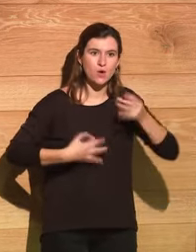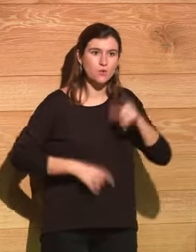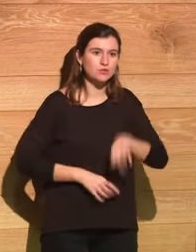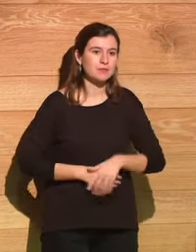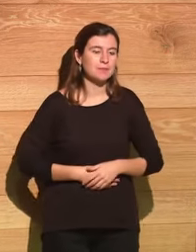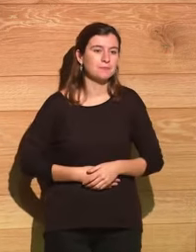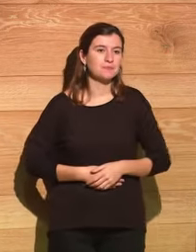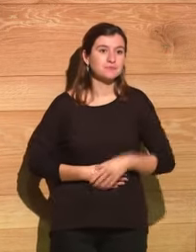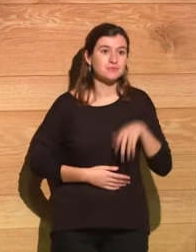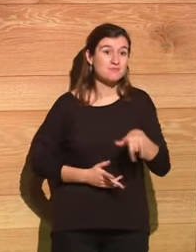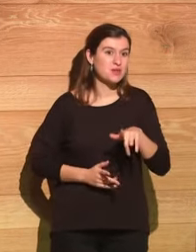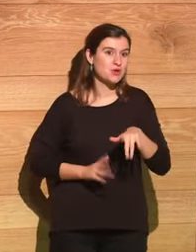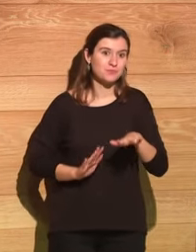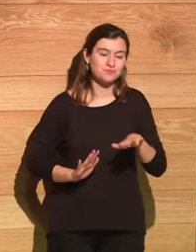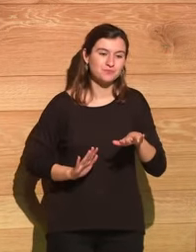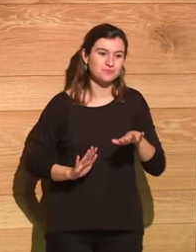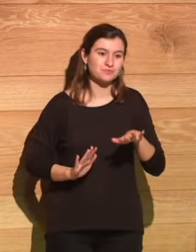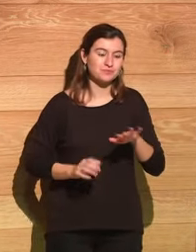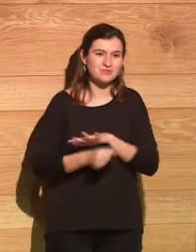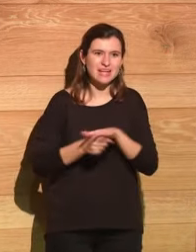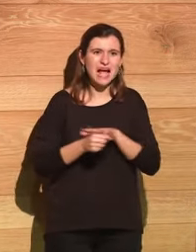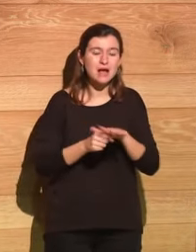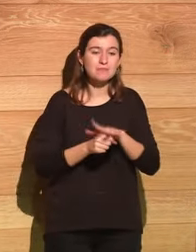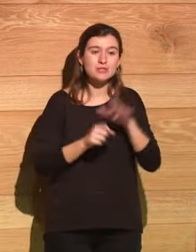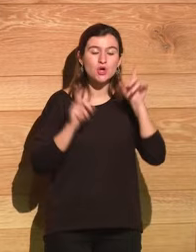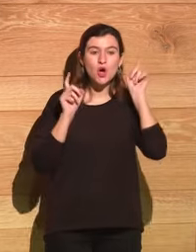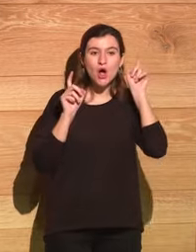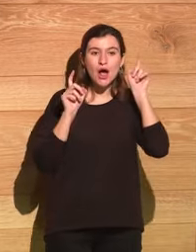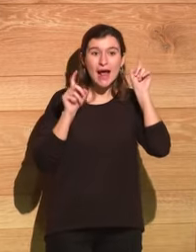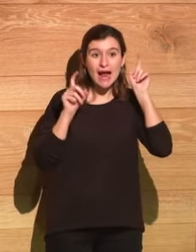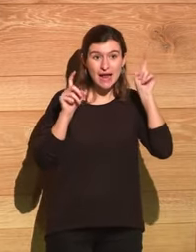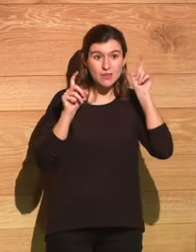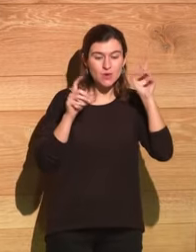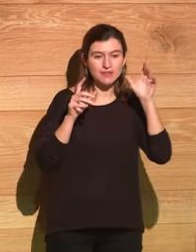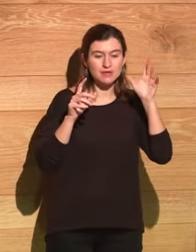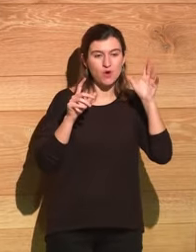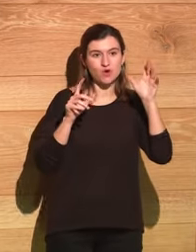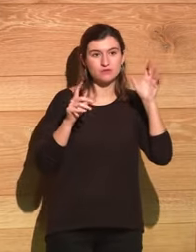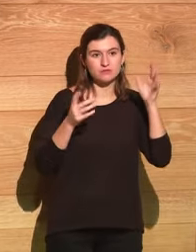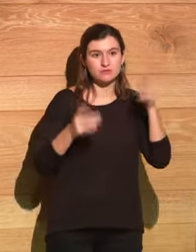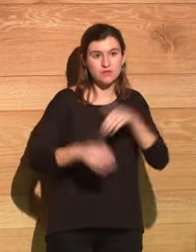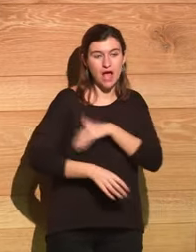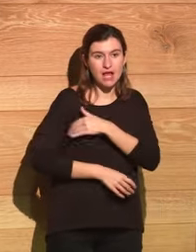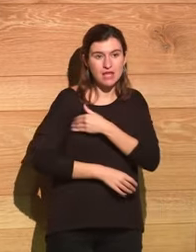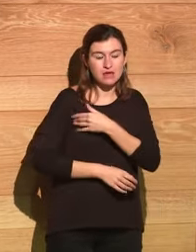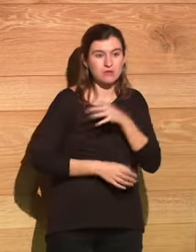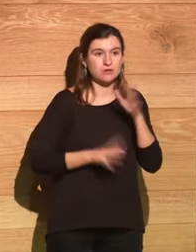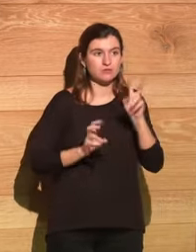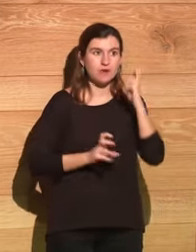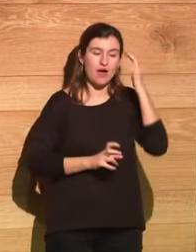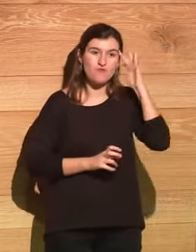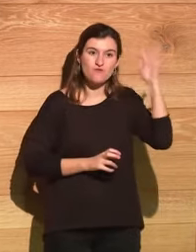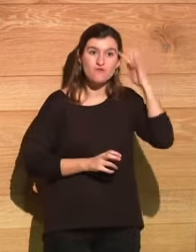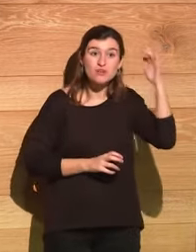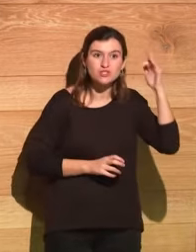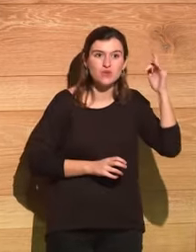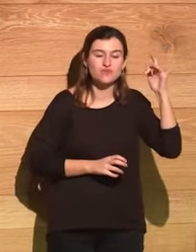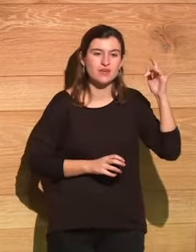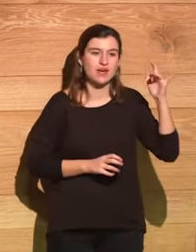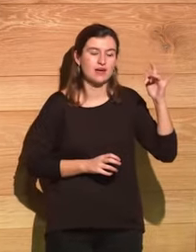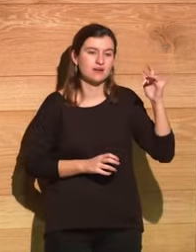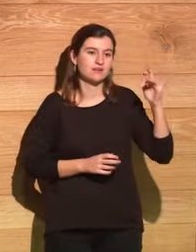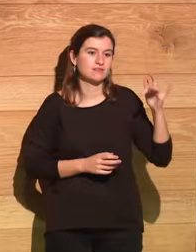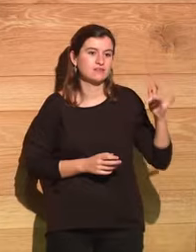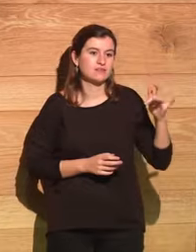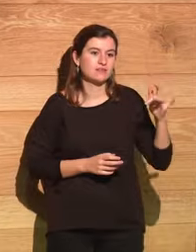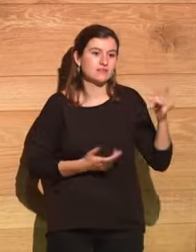que cuando no estás efectivamente pegado en el ámbito educativo y académico a una filosofía, una filología,